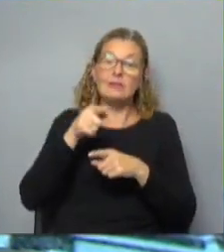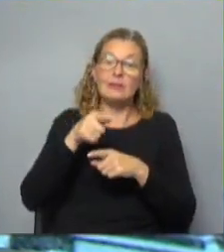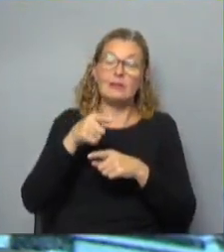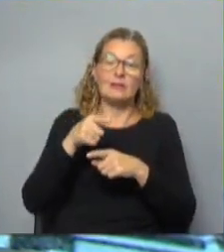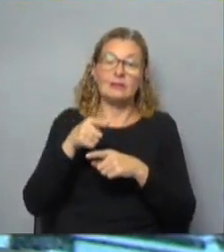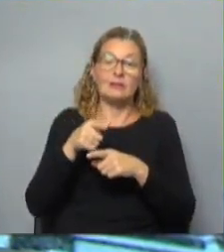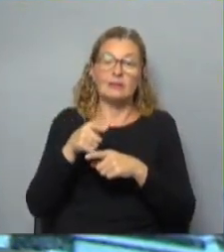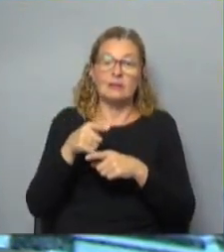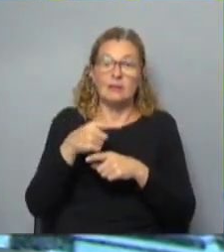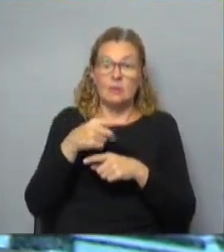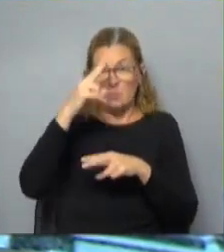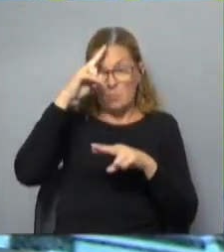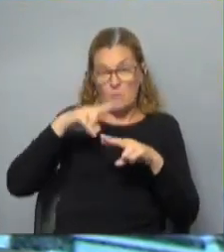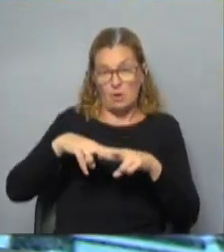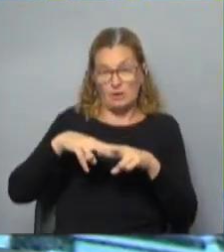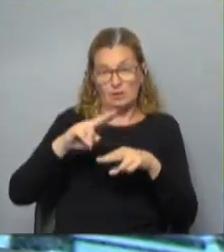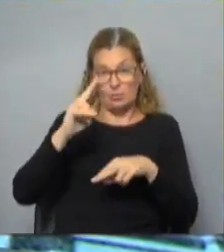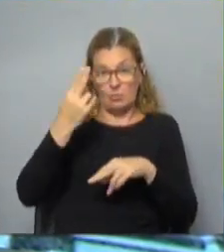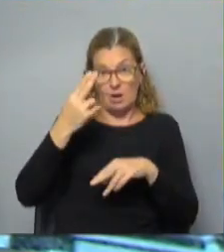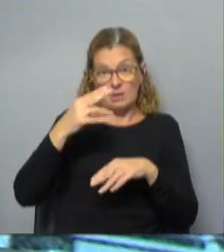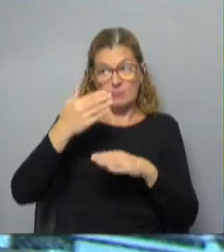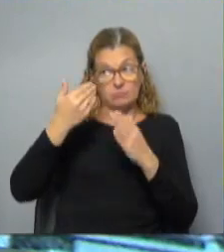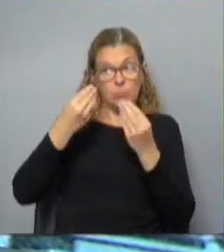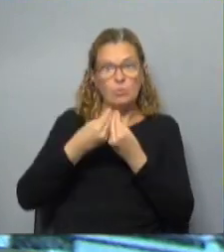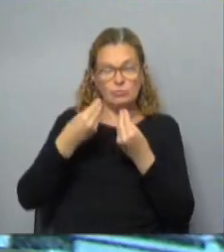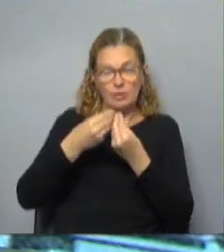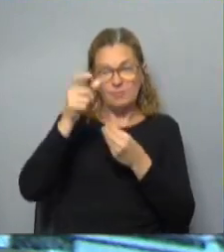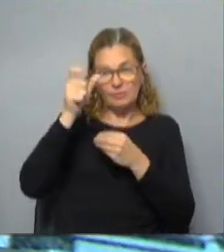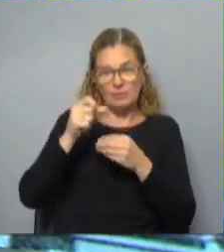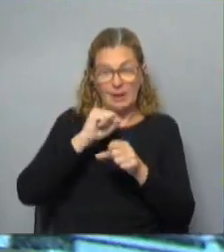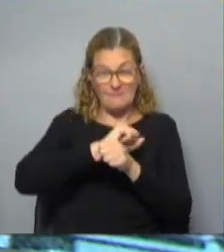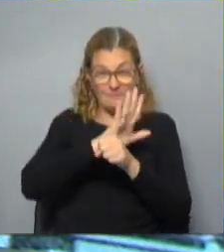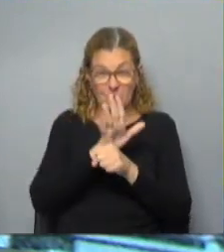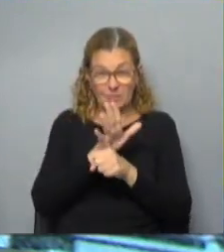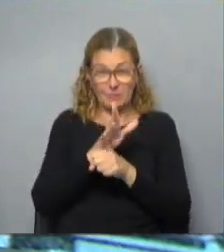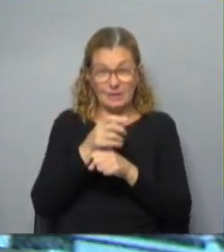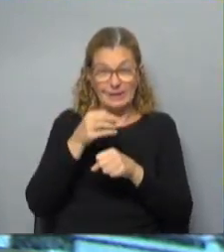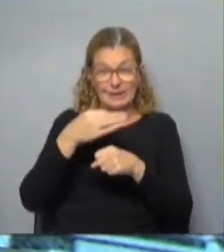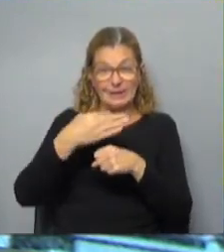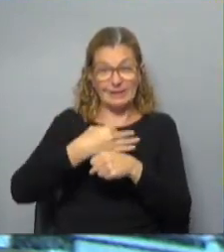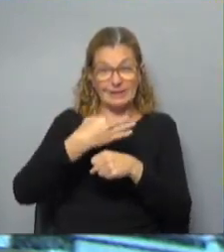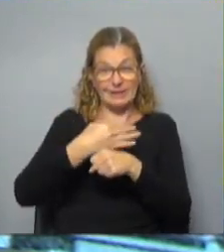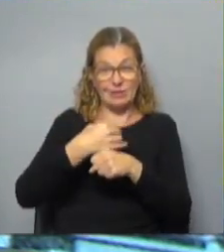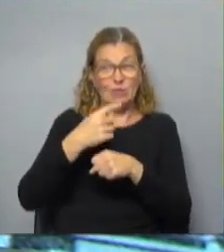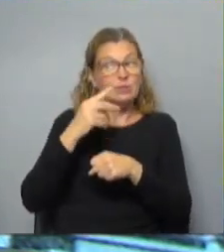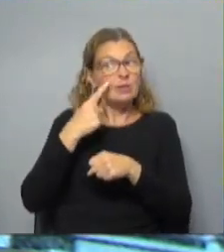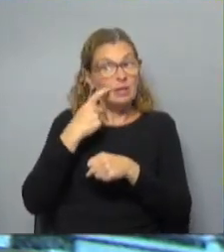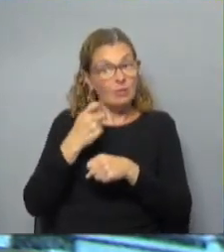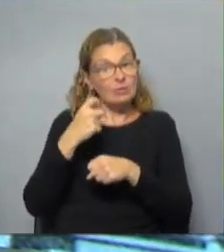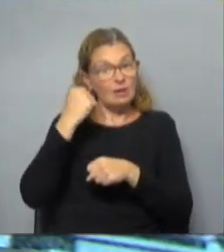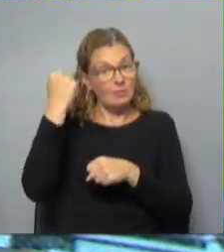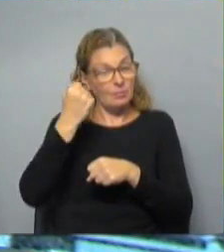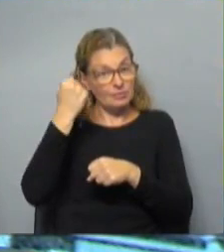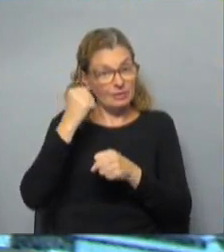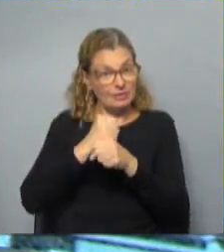tasa de suicidios en uruguay es muy alta y que hay que trabajar y que la pandemia enseño de alguna manera odio las señales de la importancia